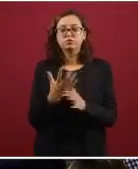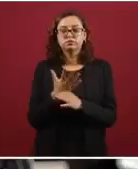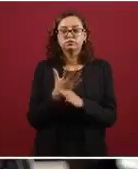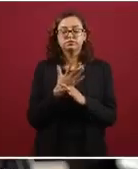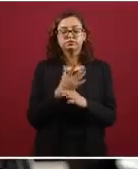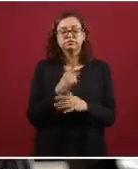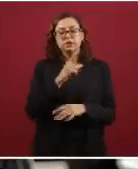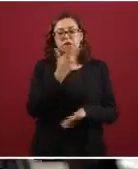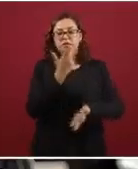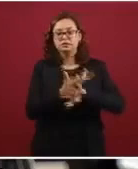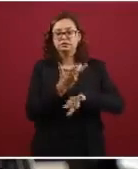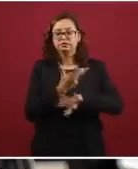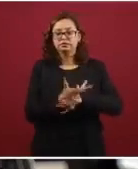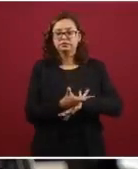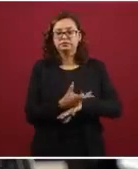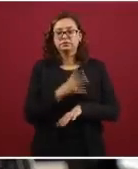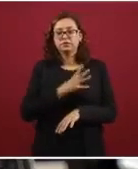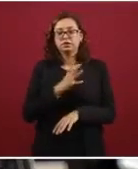Estados Unidos tiene